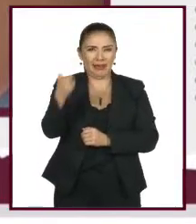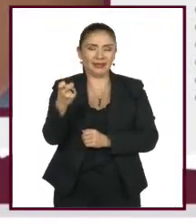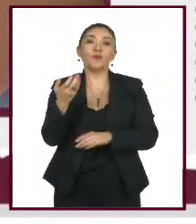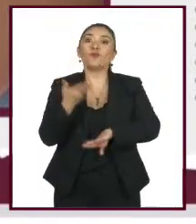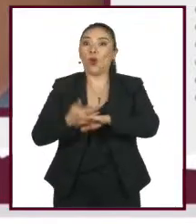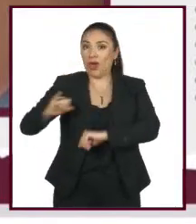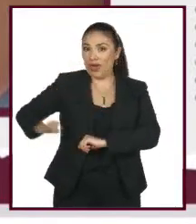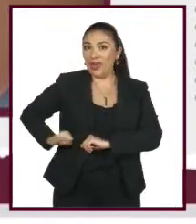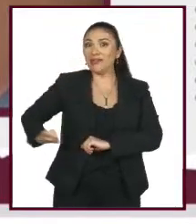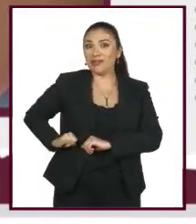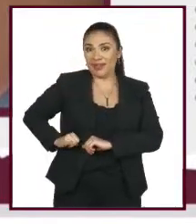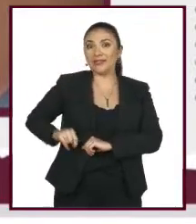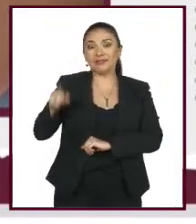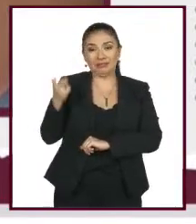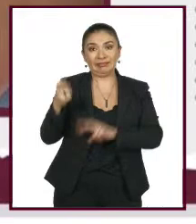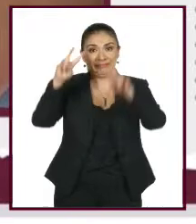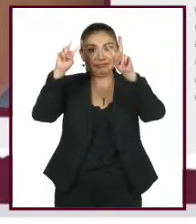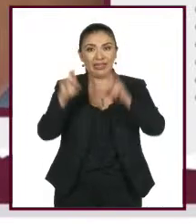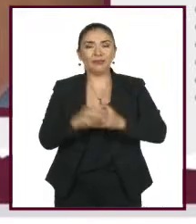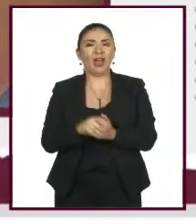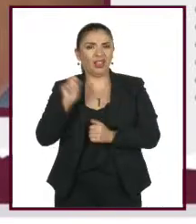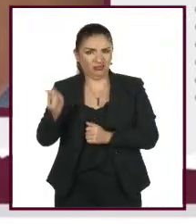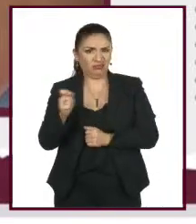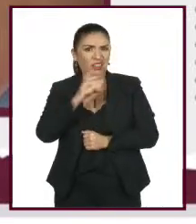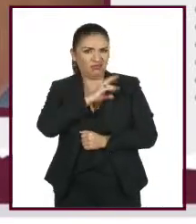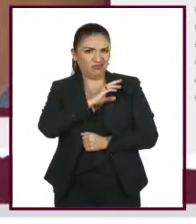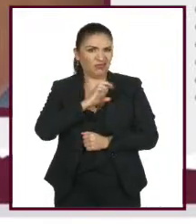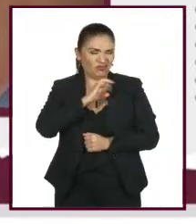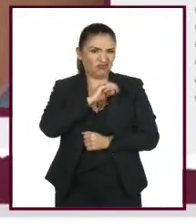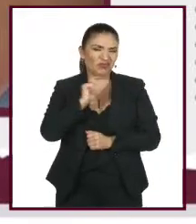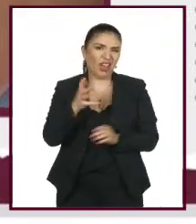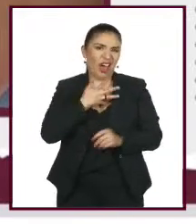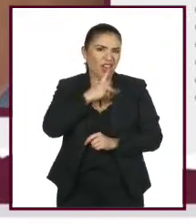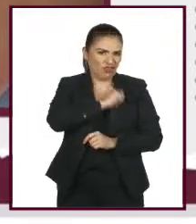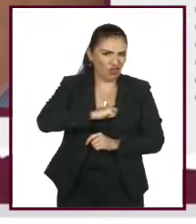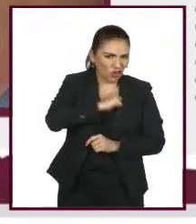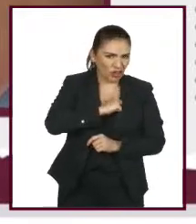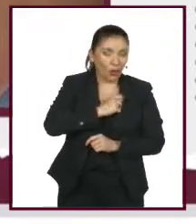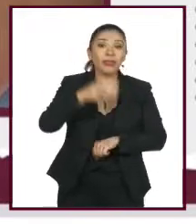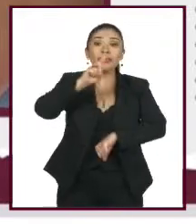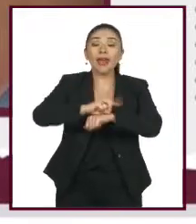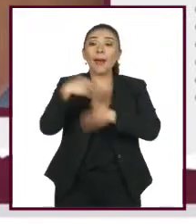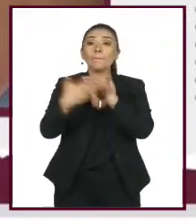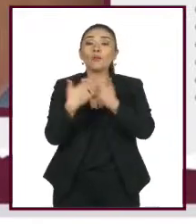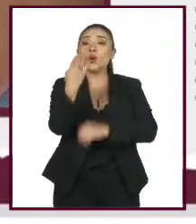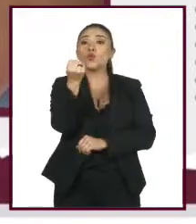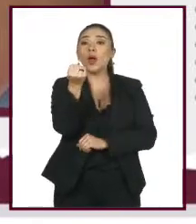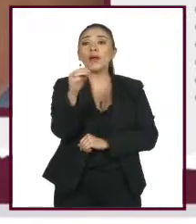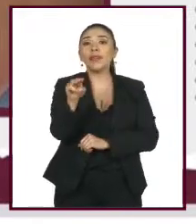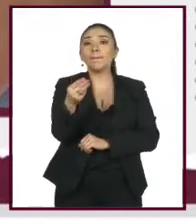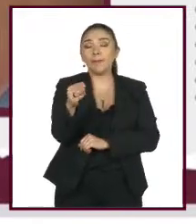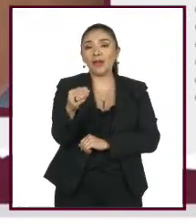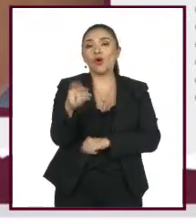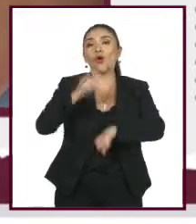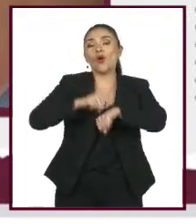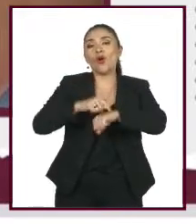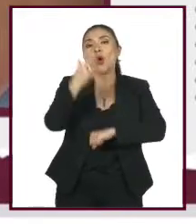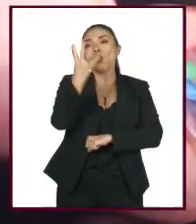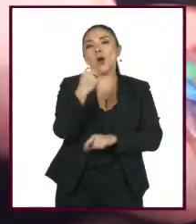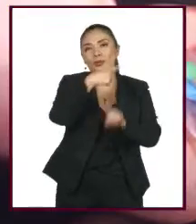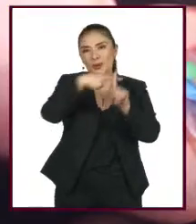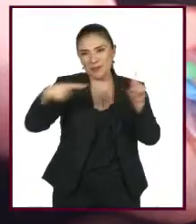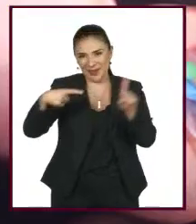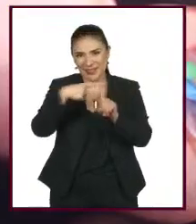muy interesante. ¿Vapeadores son tóxicos? Bueno, la cita es el día 9 de mayo a las 16:30